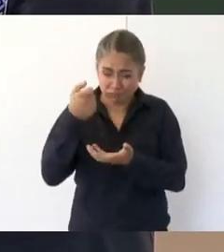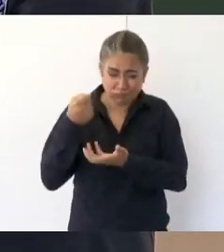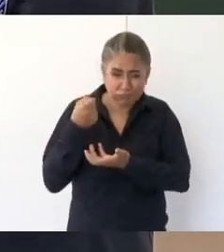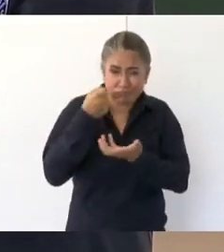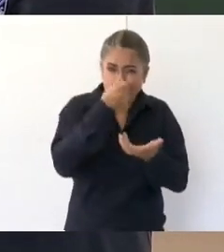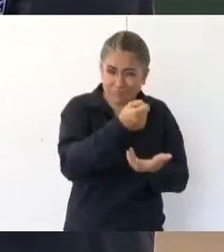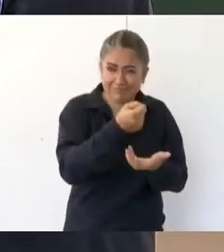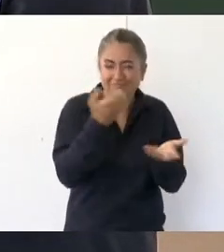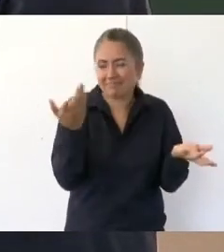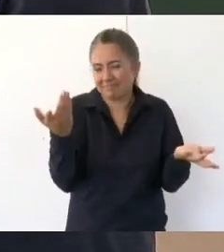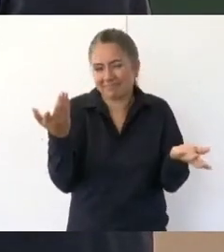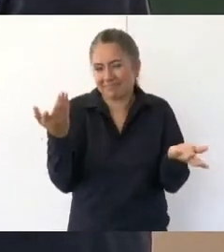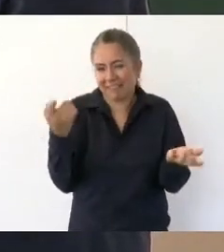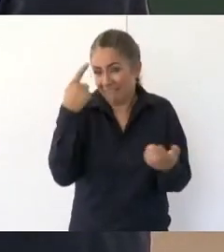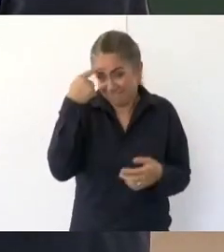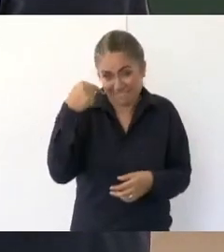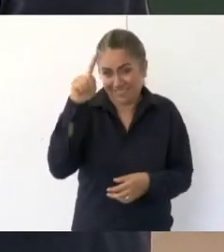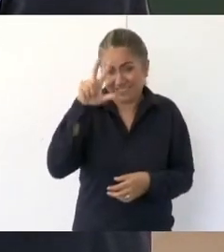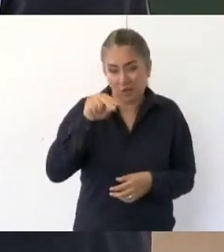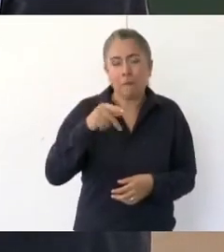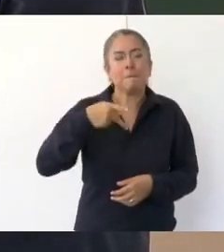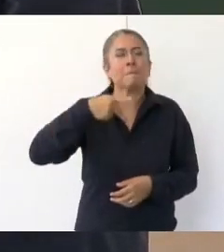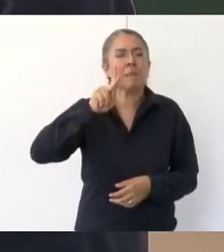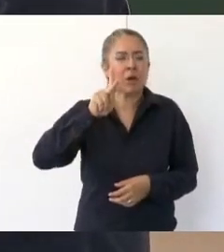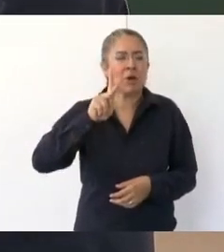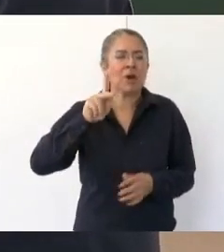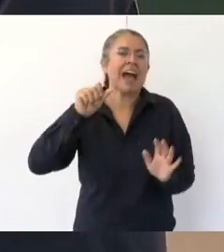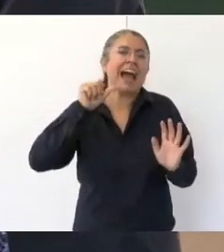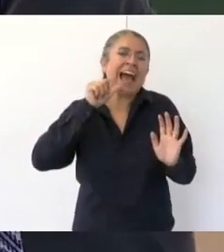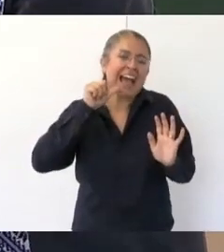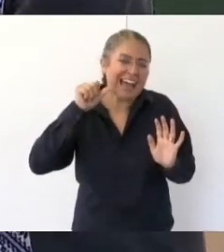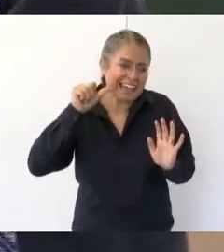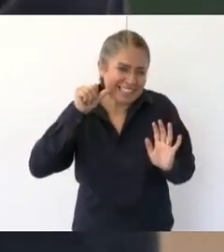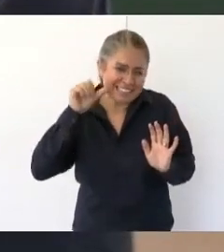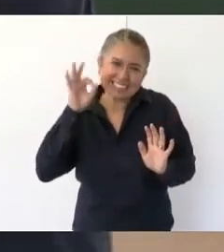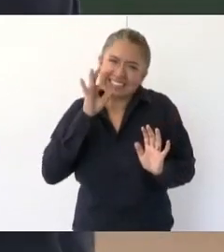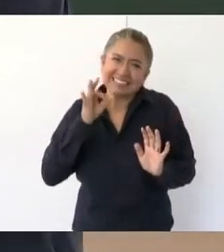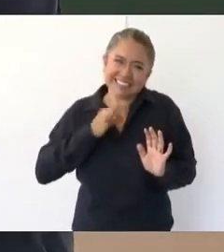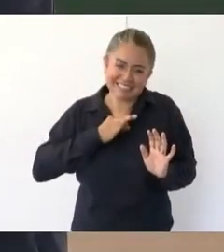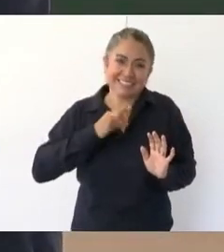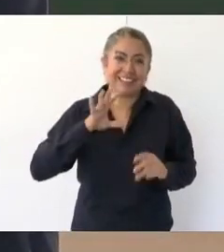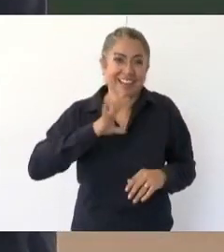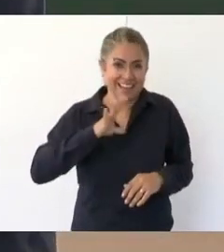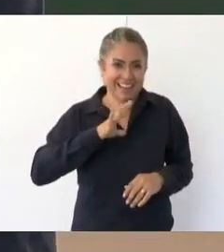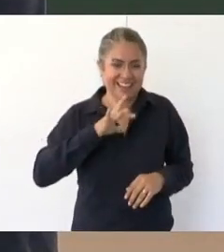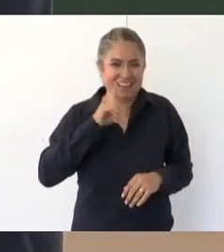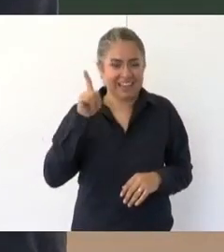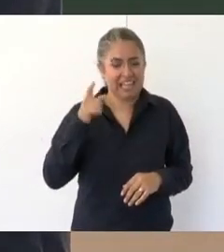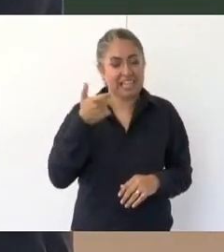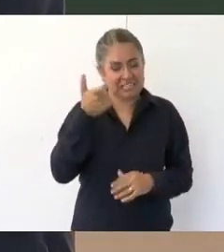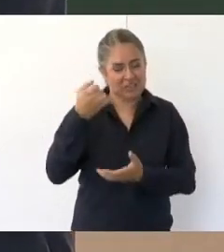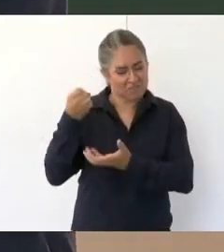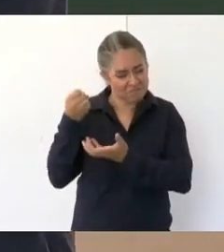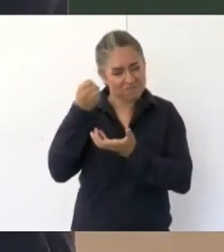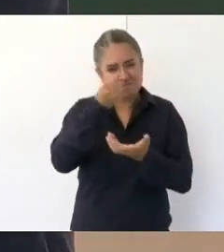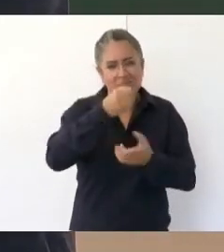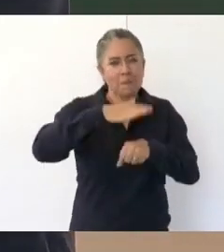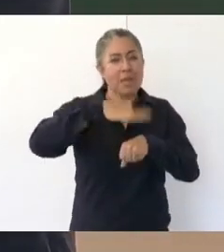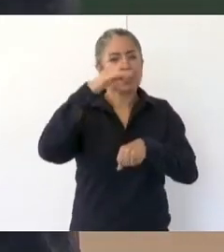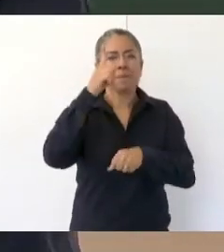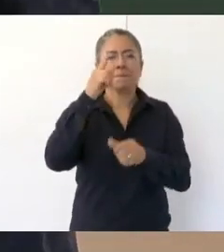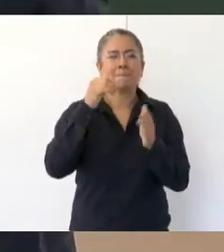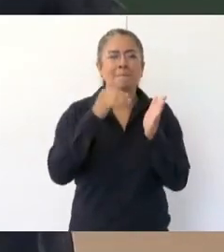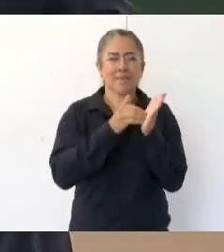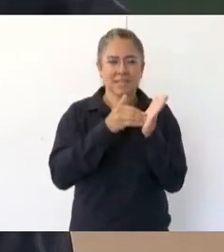me informaron ayer de que hay una ampliación de presupuesto de 1,000 millones